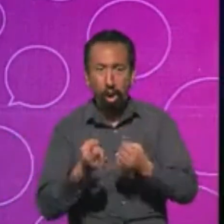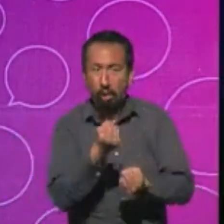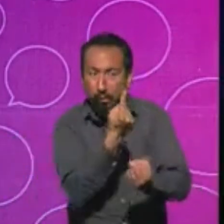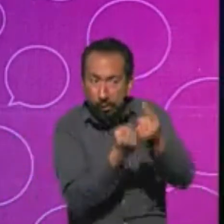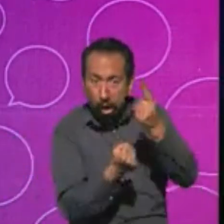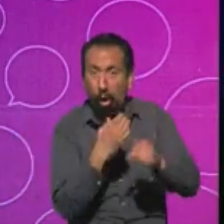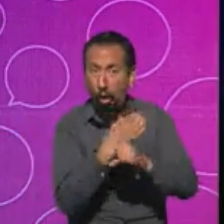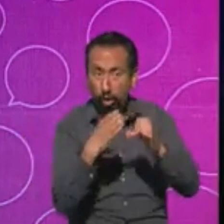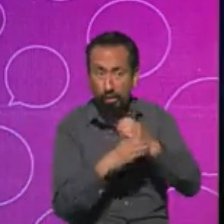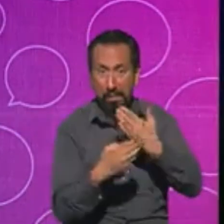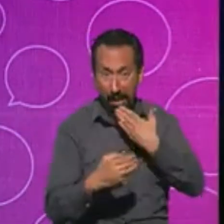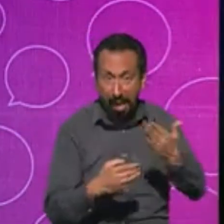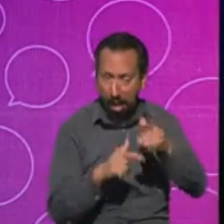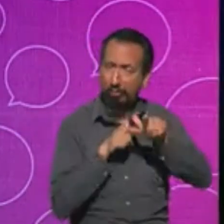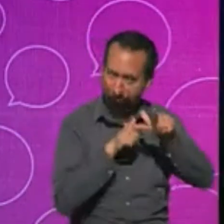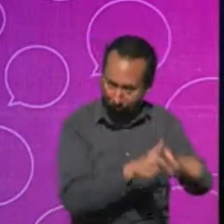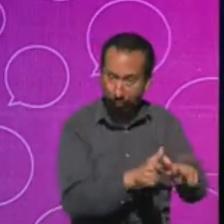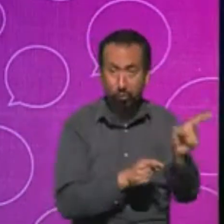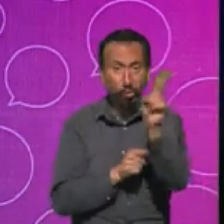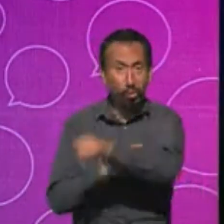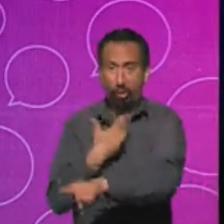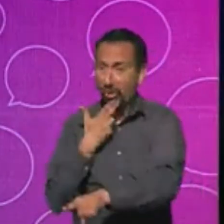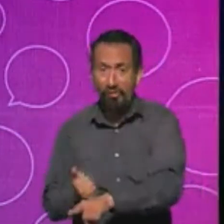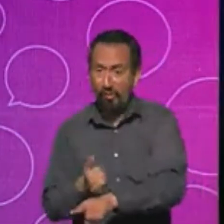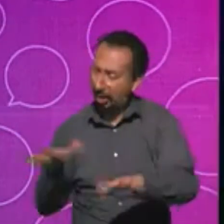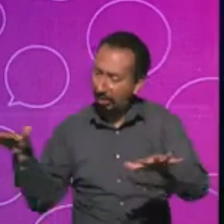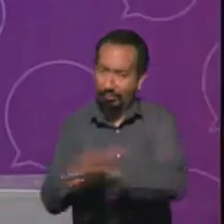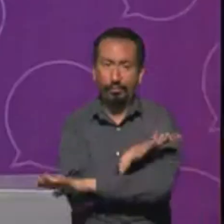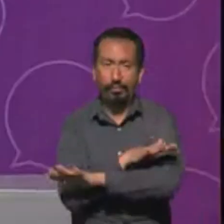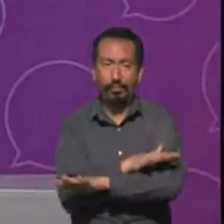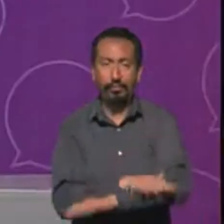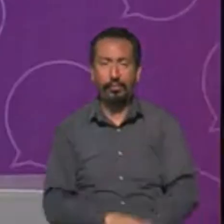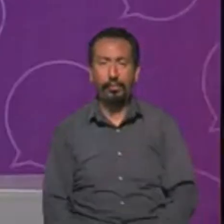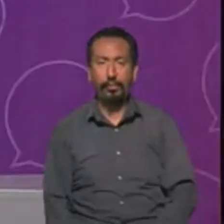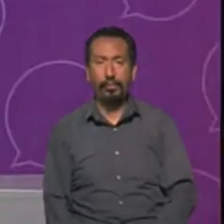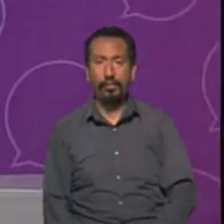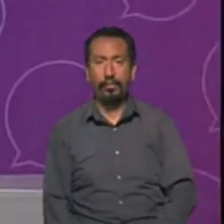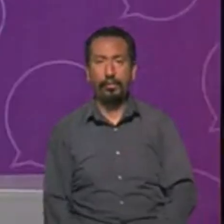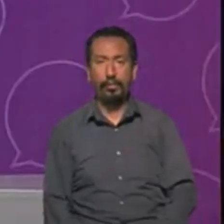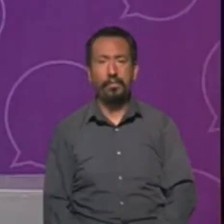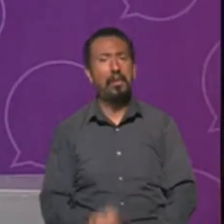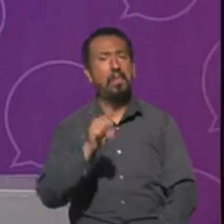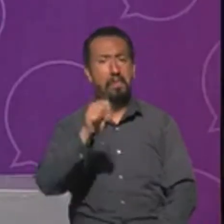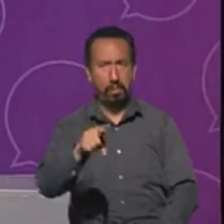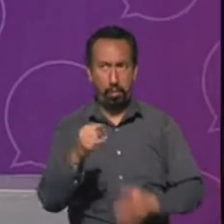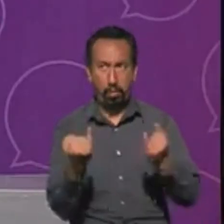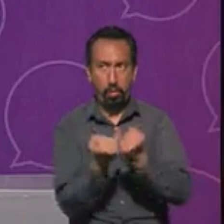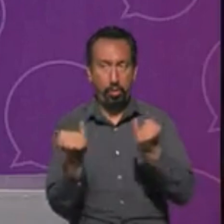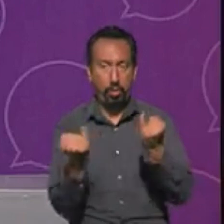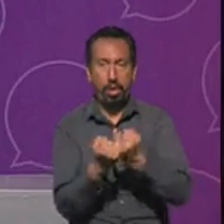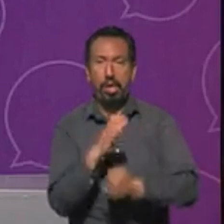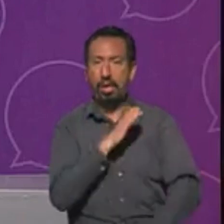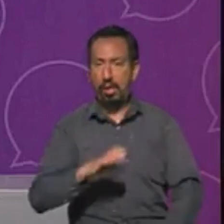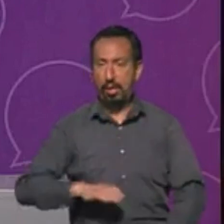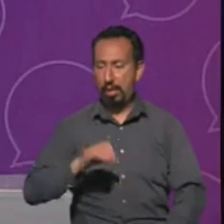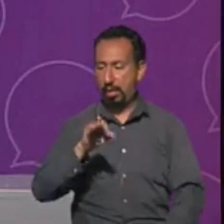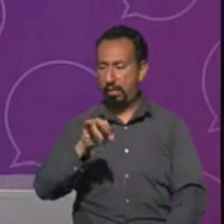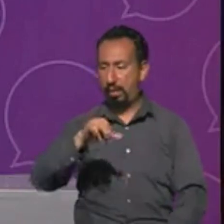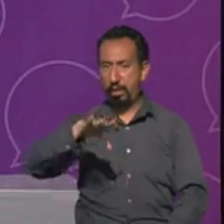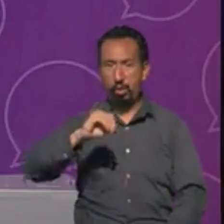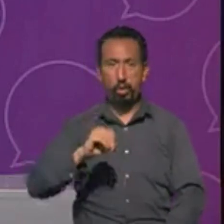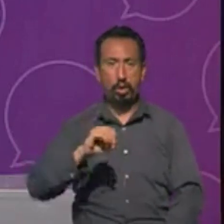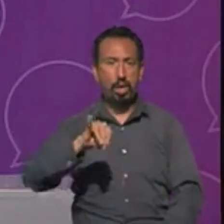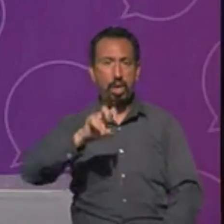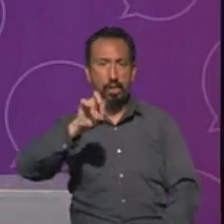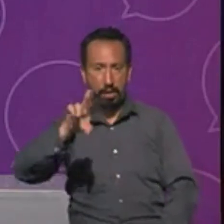continúe lo que no que se deseche Gracias candidato misma pregunta candidato Francisco Javier Mendoza